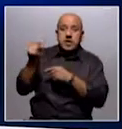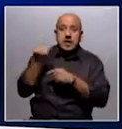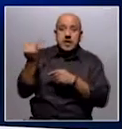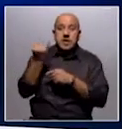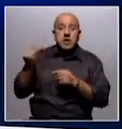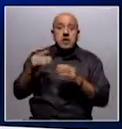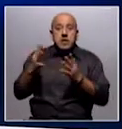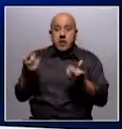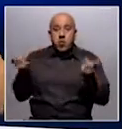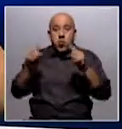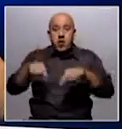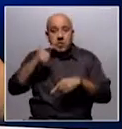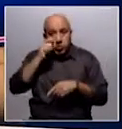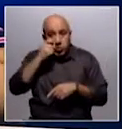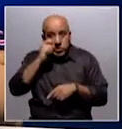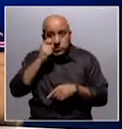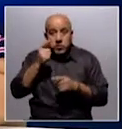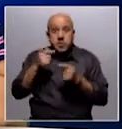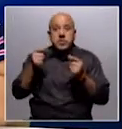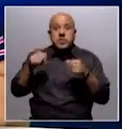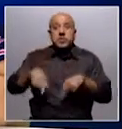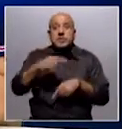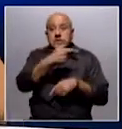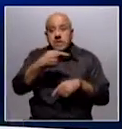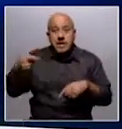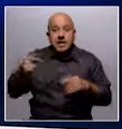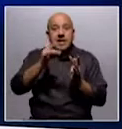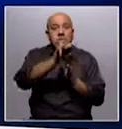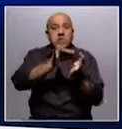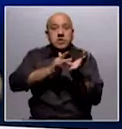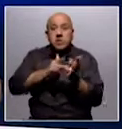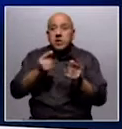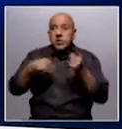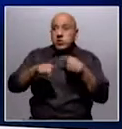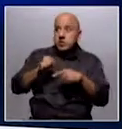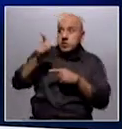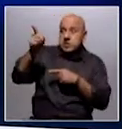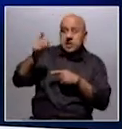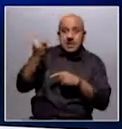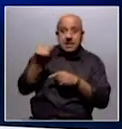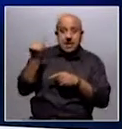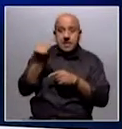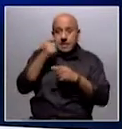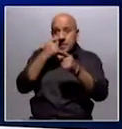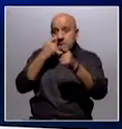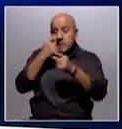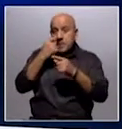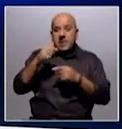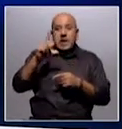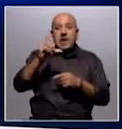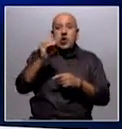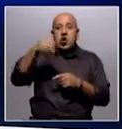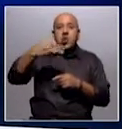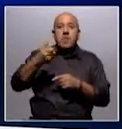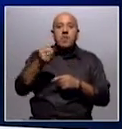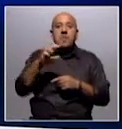otra vez a los turistas nos estamos acercando también a la semana santa y por tanto la lombardía y el véneto de las dos religiones de italia más afectadas